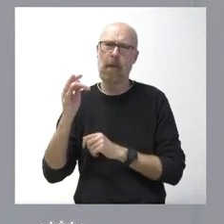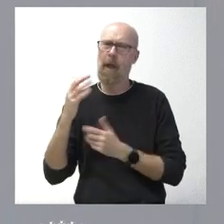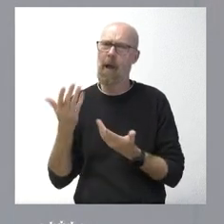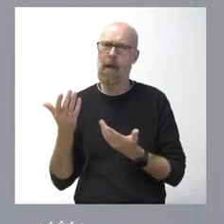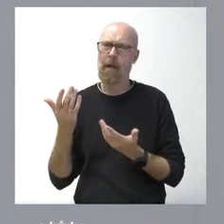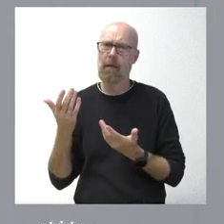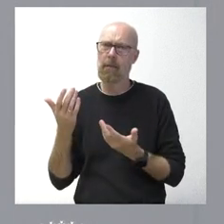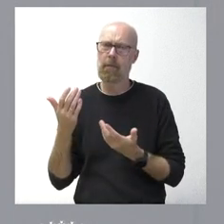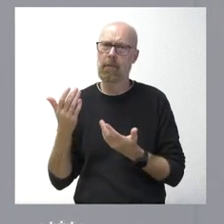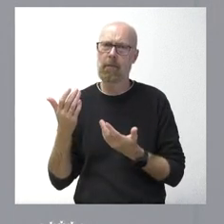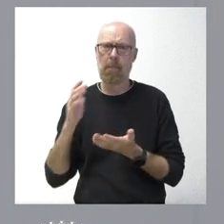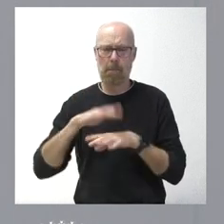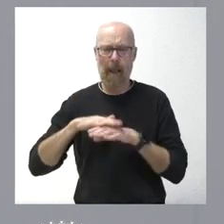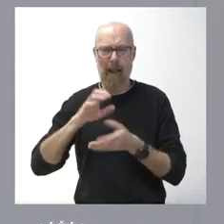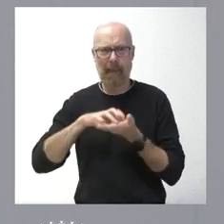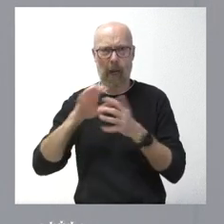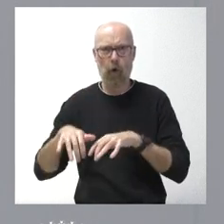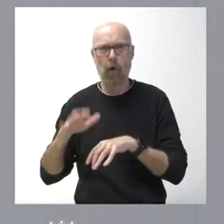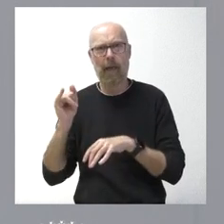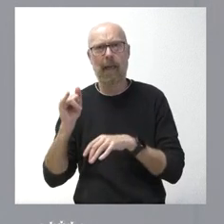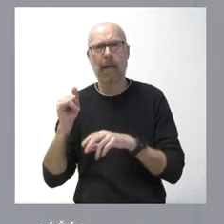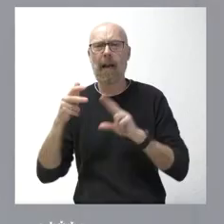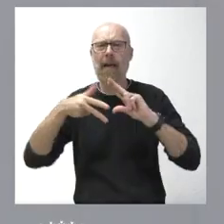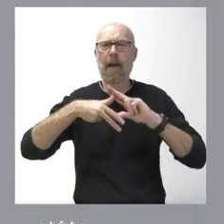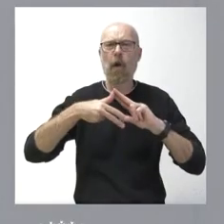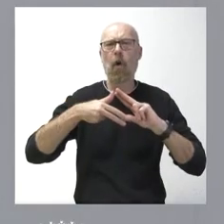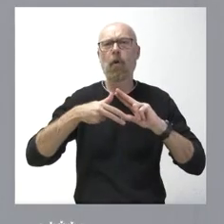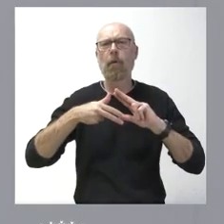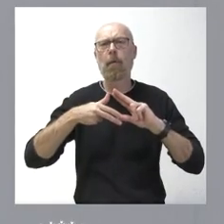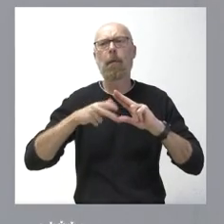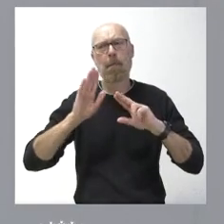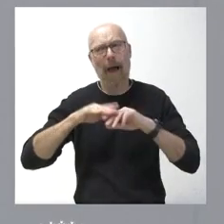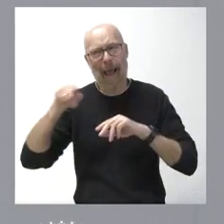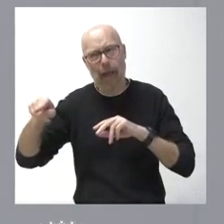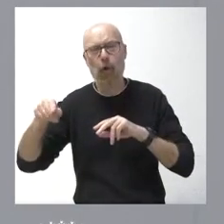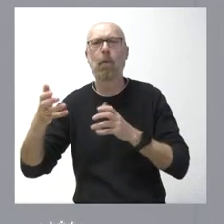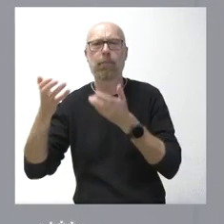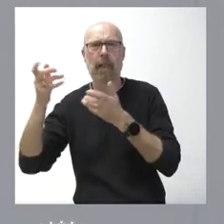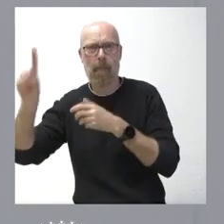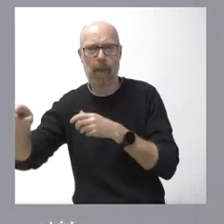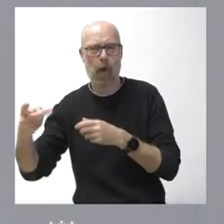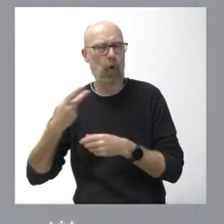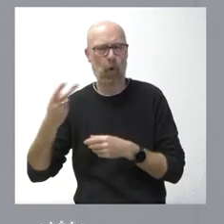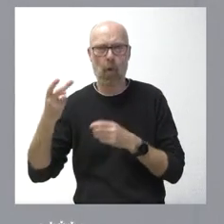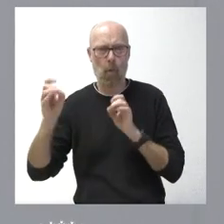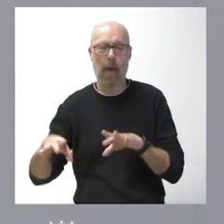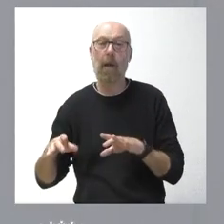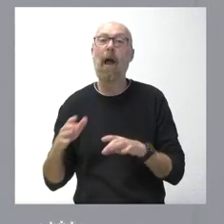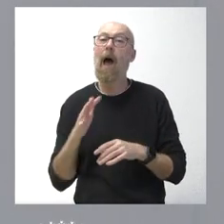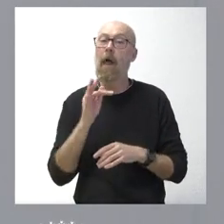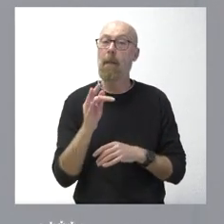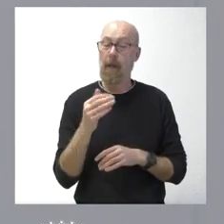muy bueno la relación con Castilla y León para Renault Y además lo bueno es que esta misma semana